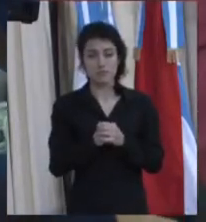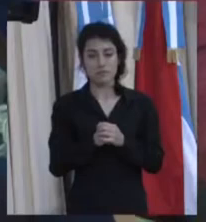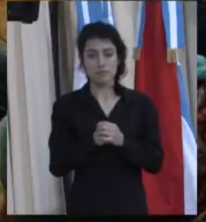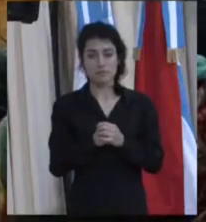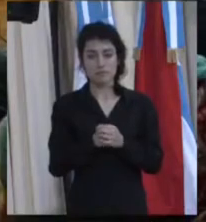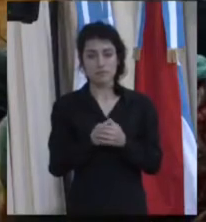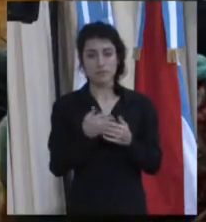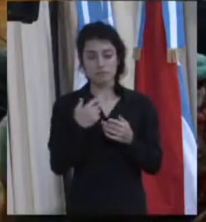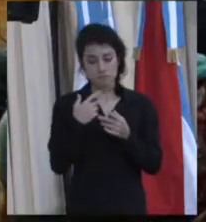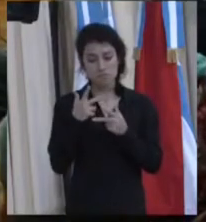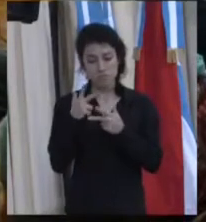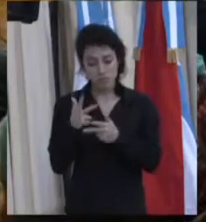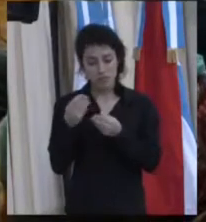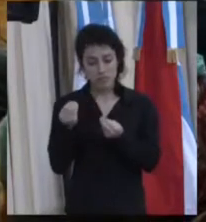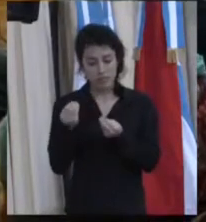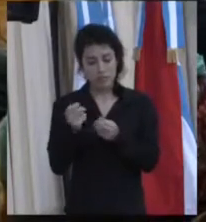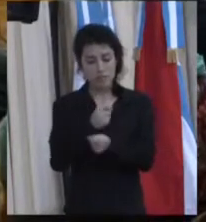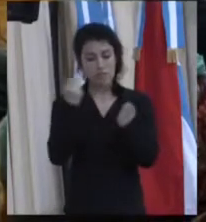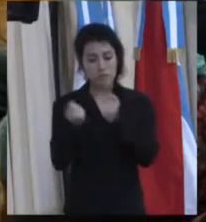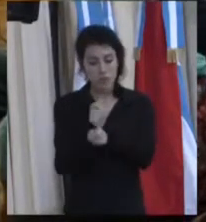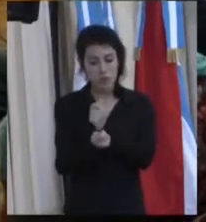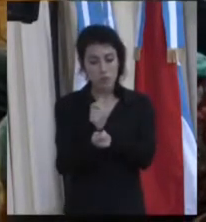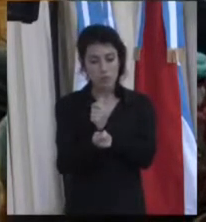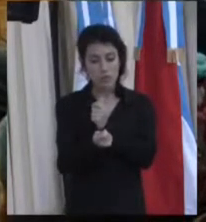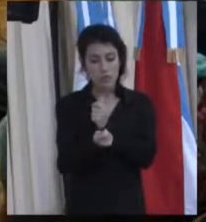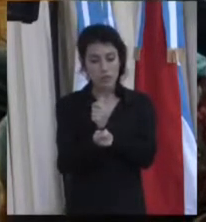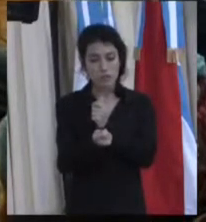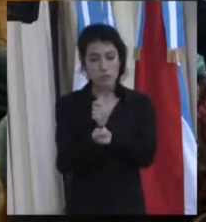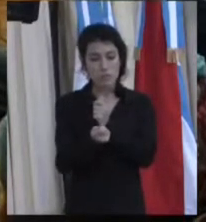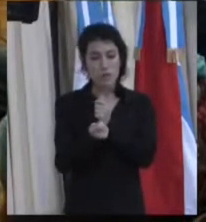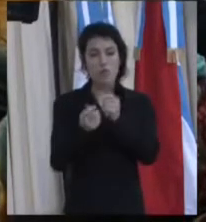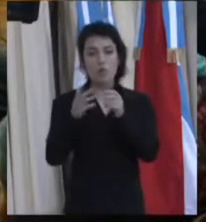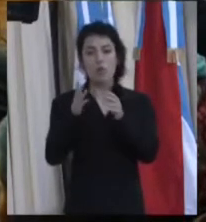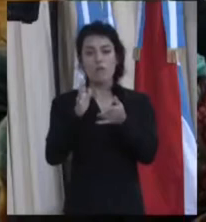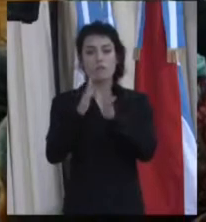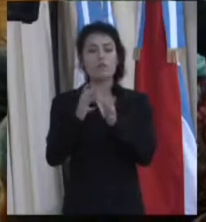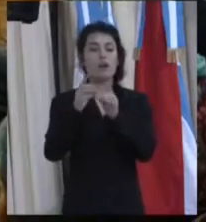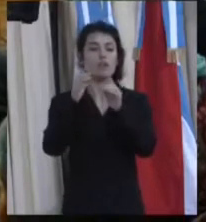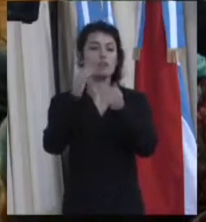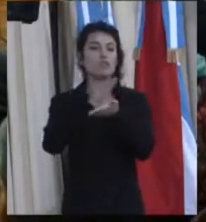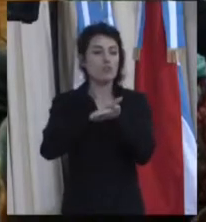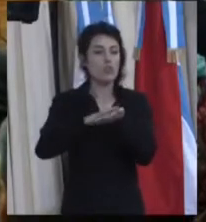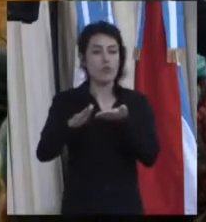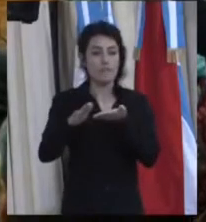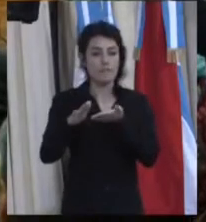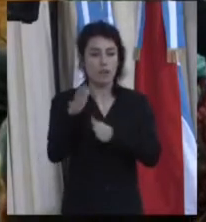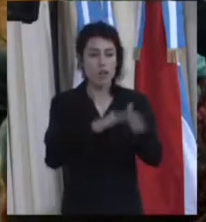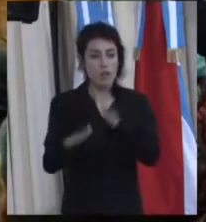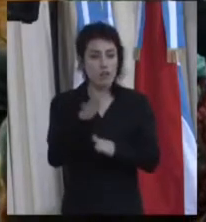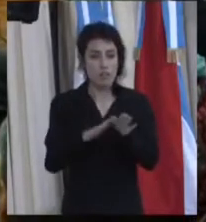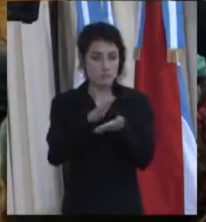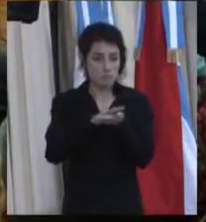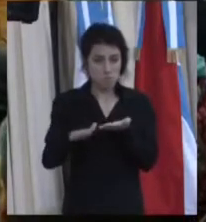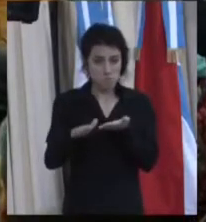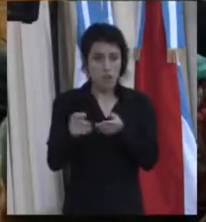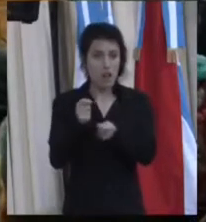Decía entonces que la reforma trasunta en la posibilidad de un nuevo orden. Un nuevo orden que obviamente se materializa en